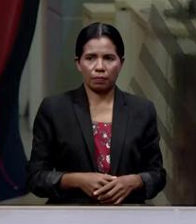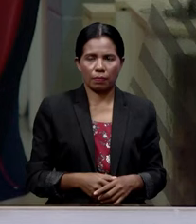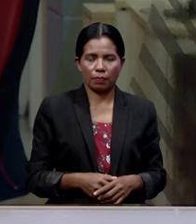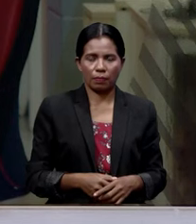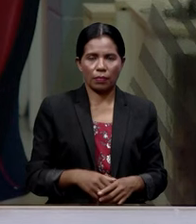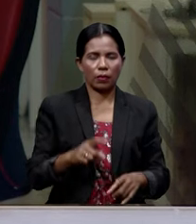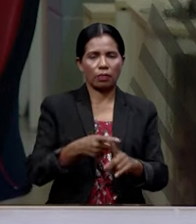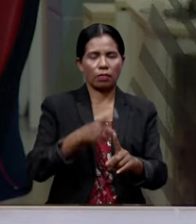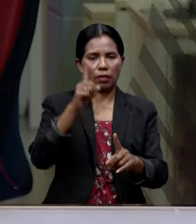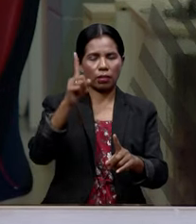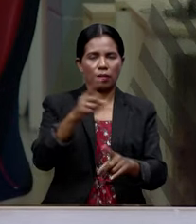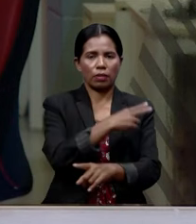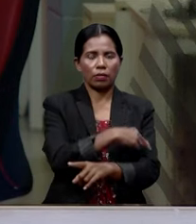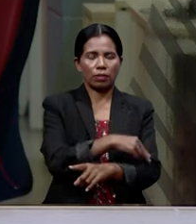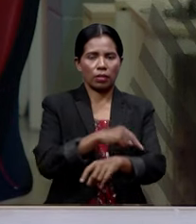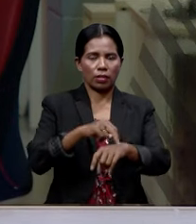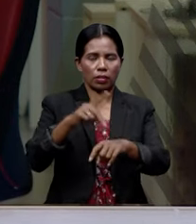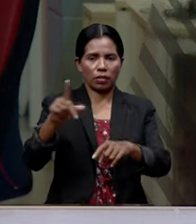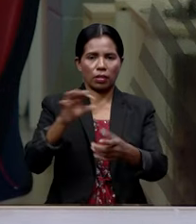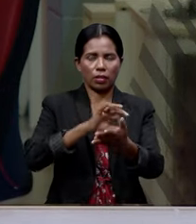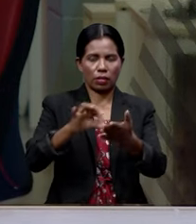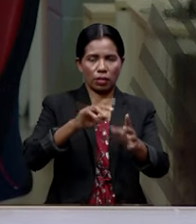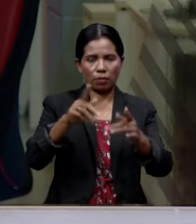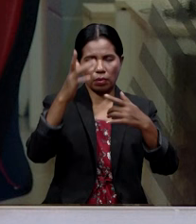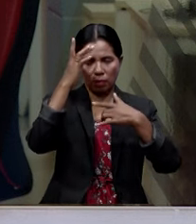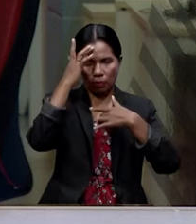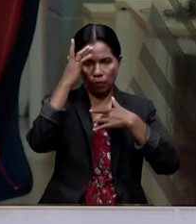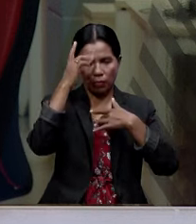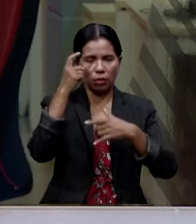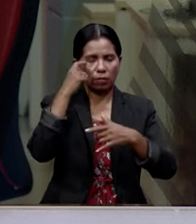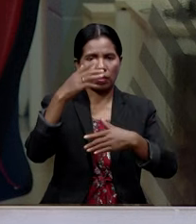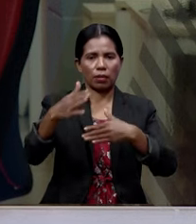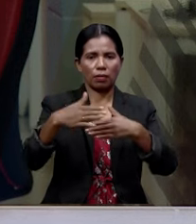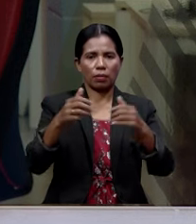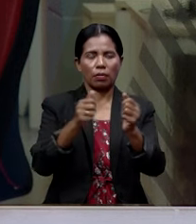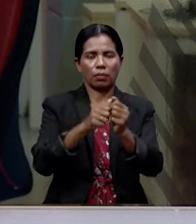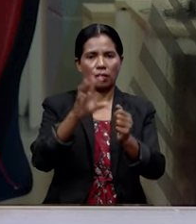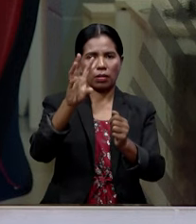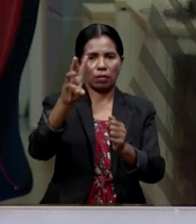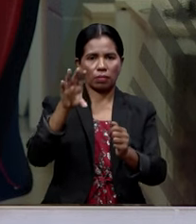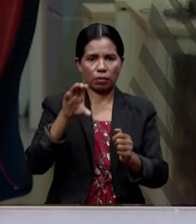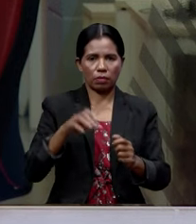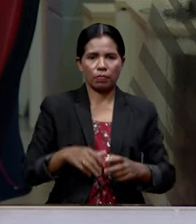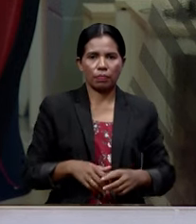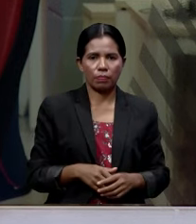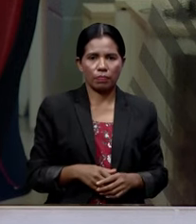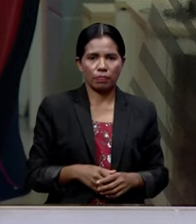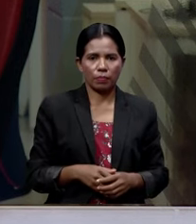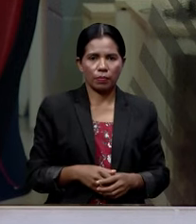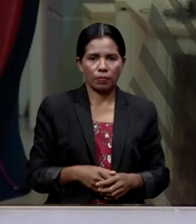Durante Fulan Ida, Hospital Nacional resiste paciente moras matan besic atos nem.